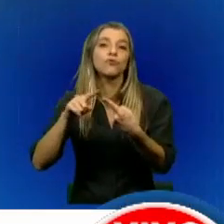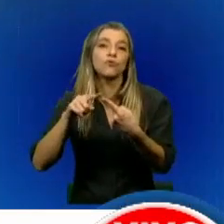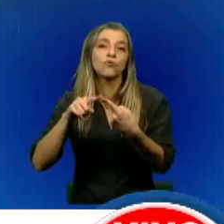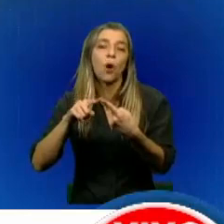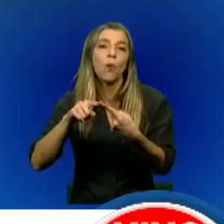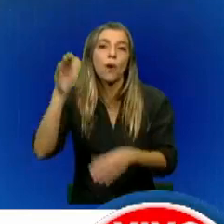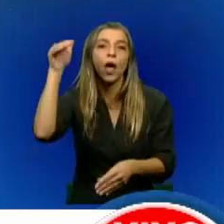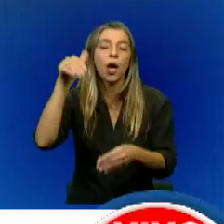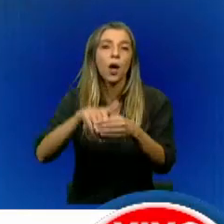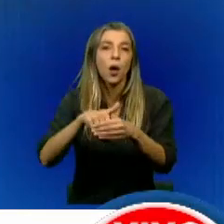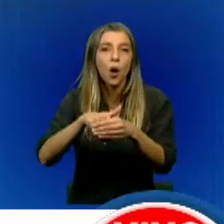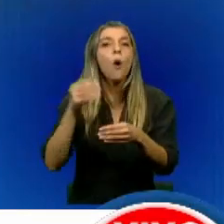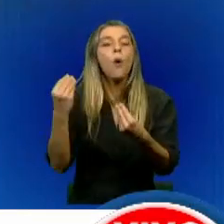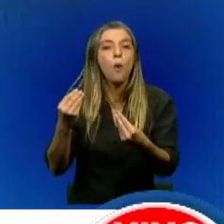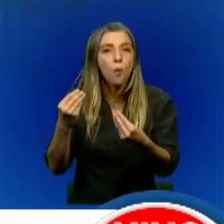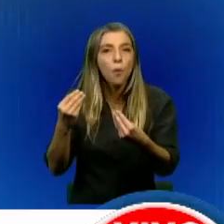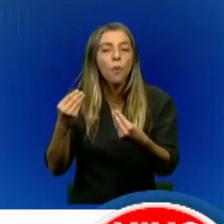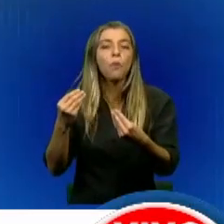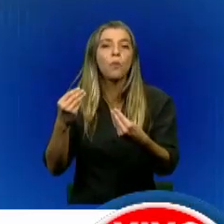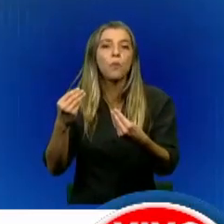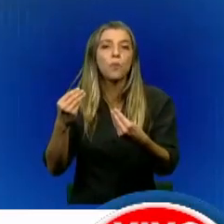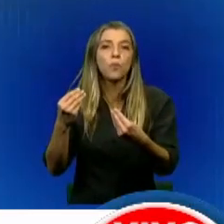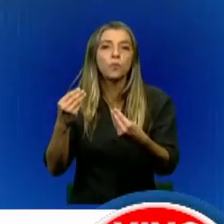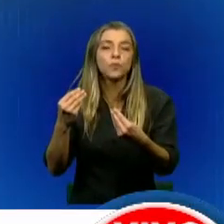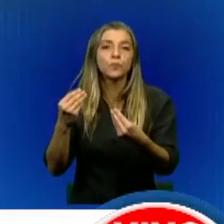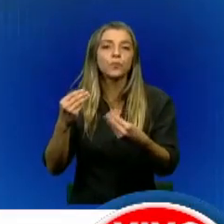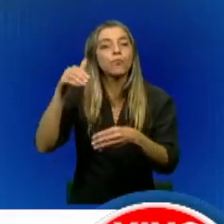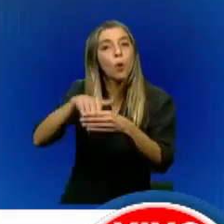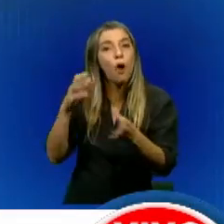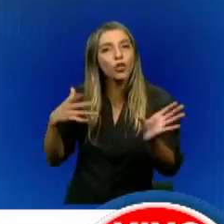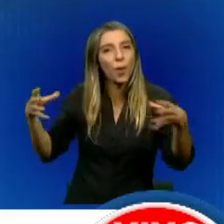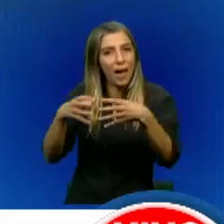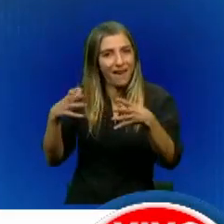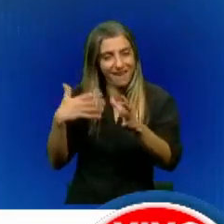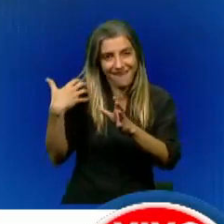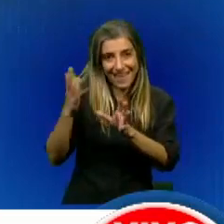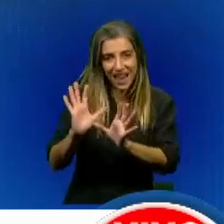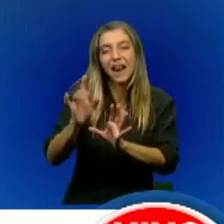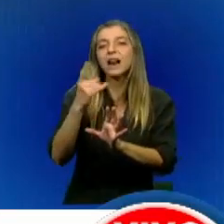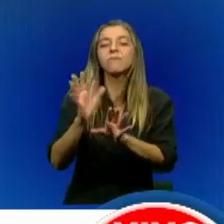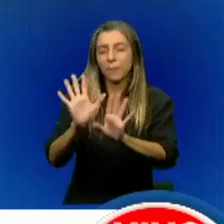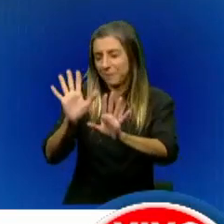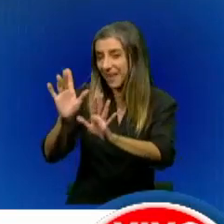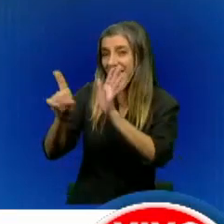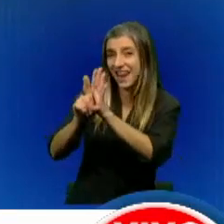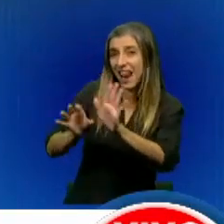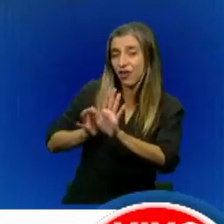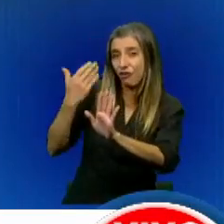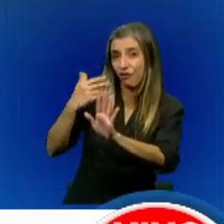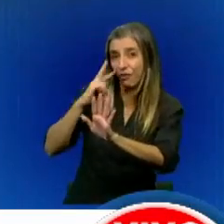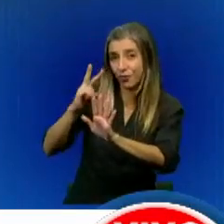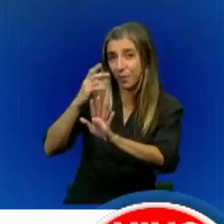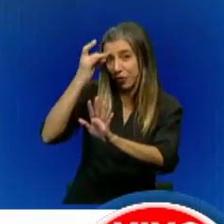Comando General Electoral. Cuando modificamos con la ley del 2012, miren, otra ley electoral que